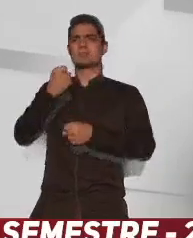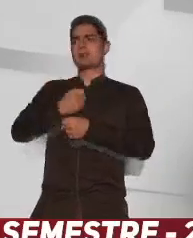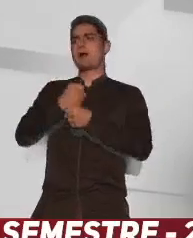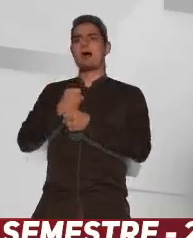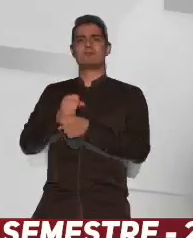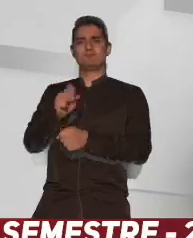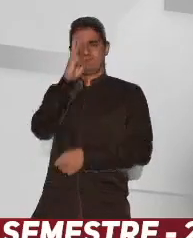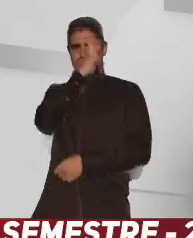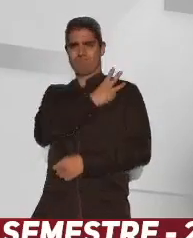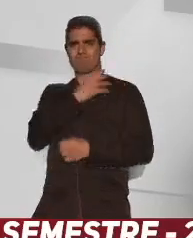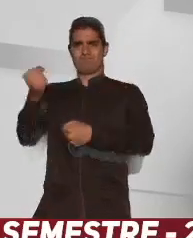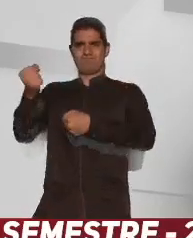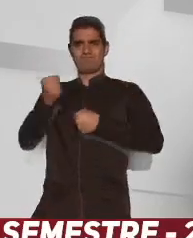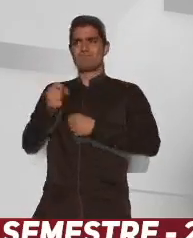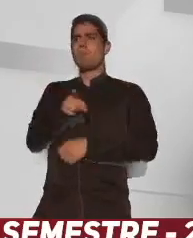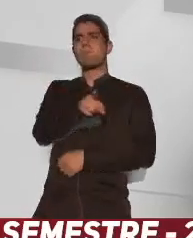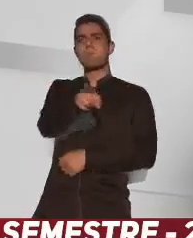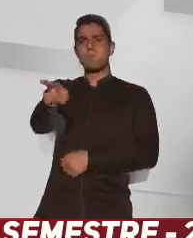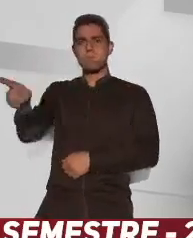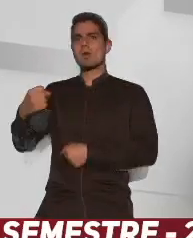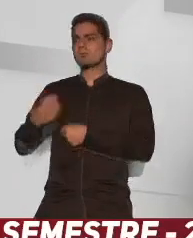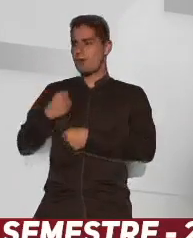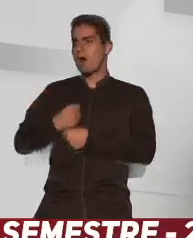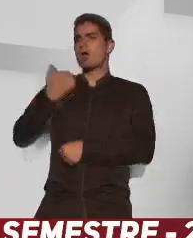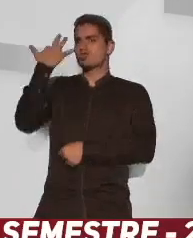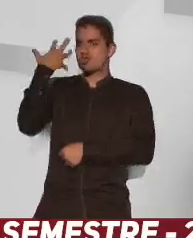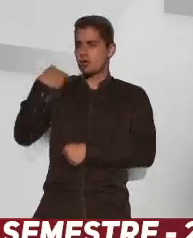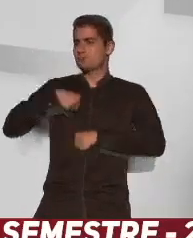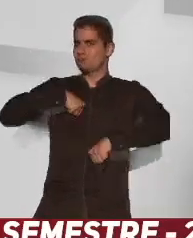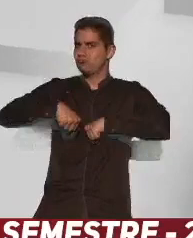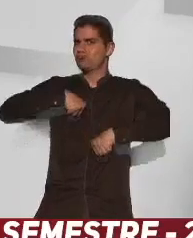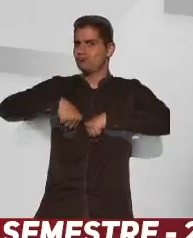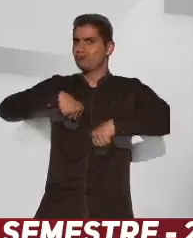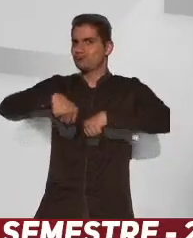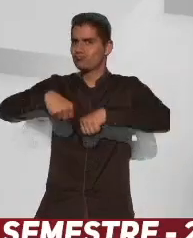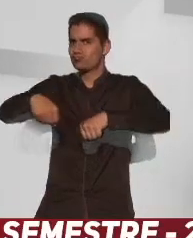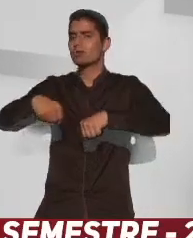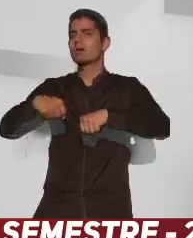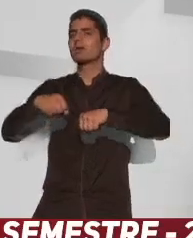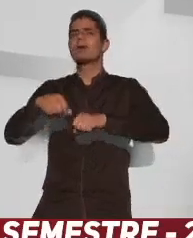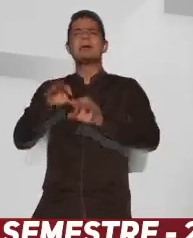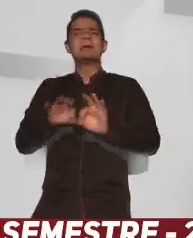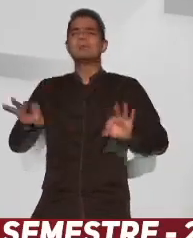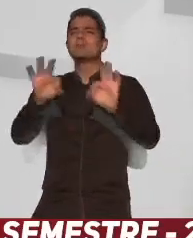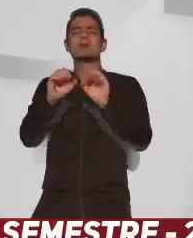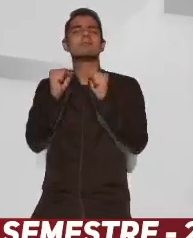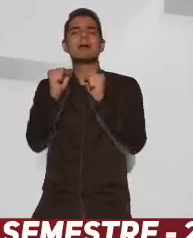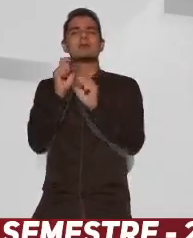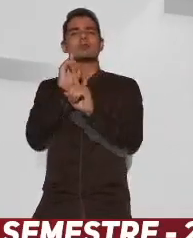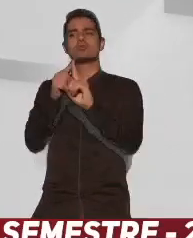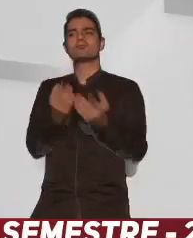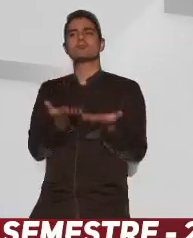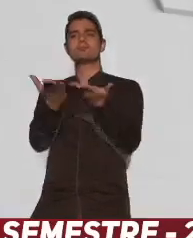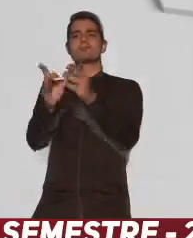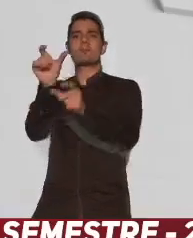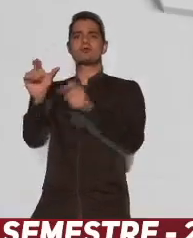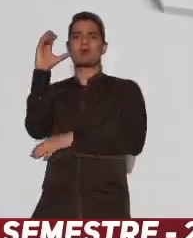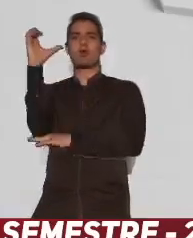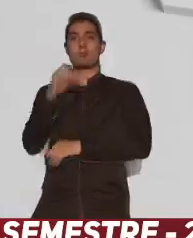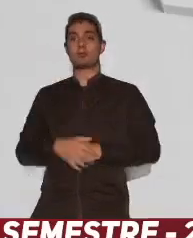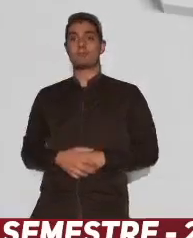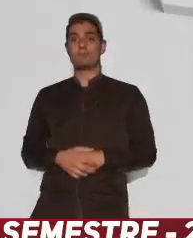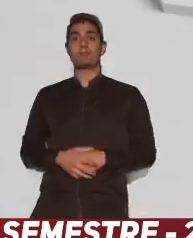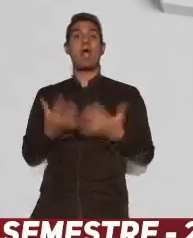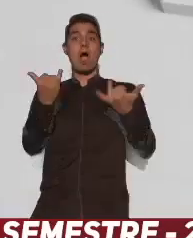quienes trabajan a diario y juegan un papel muy importante al servicio de los colombianos. A continuación, la intervención del señor brigadier general